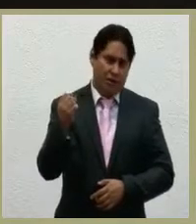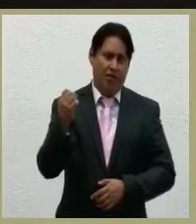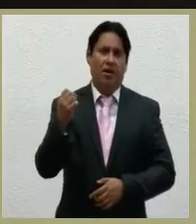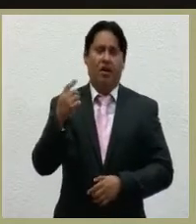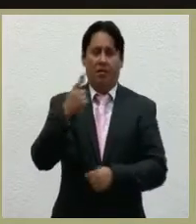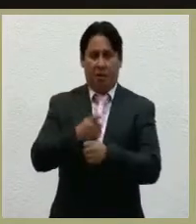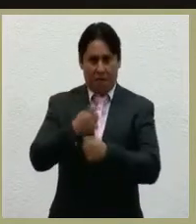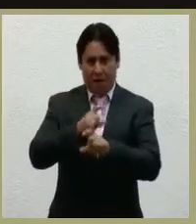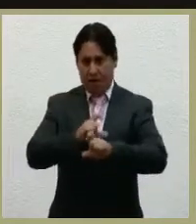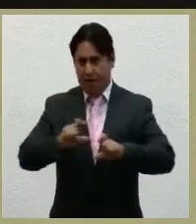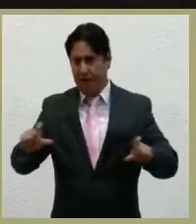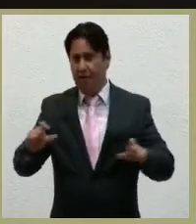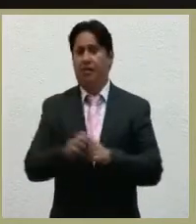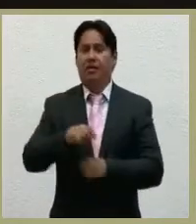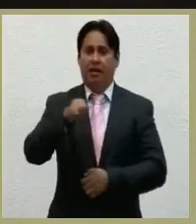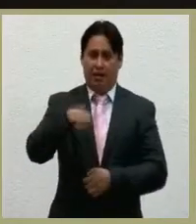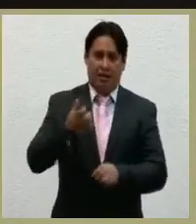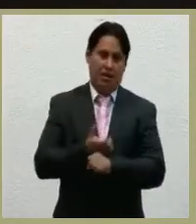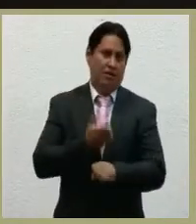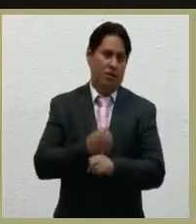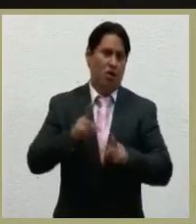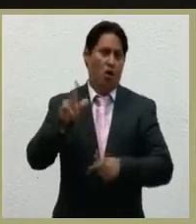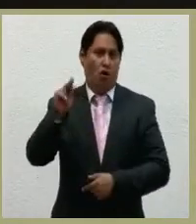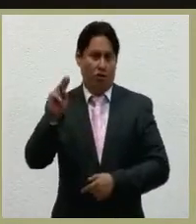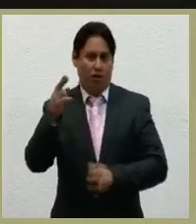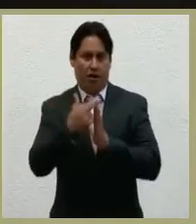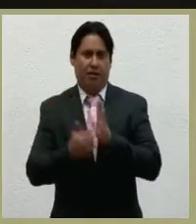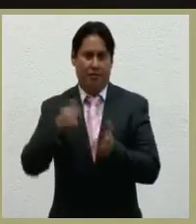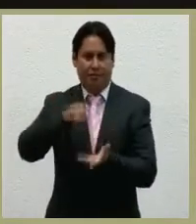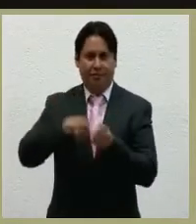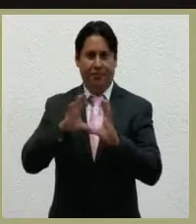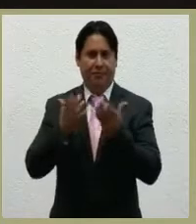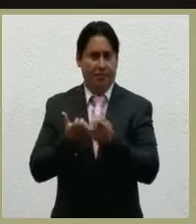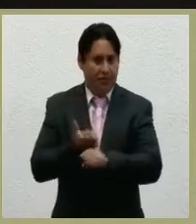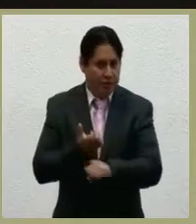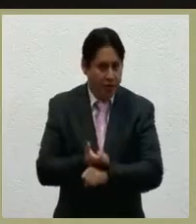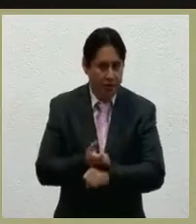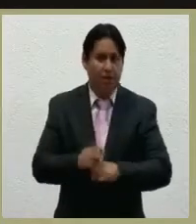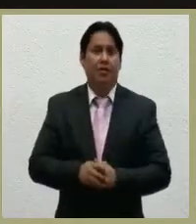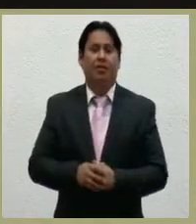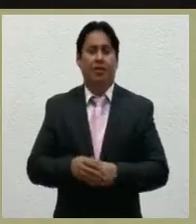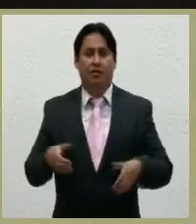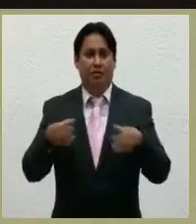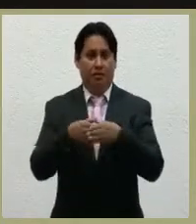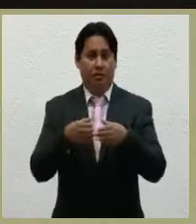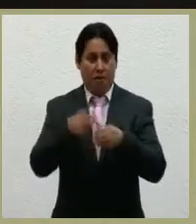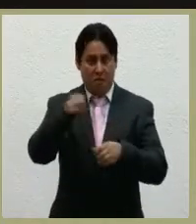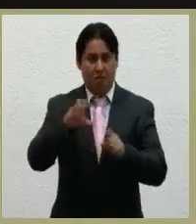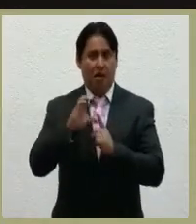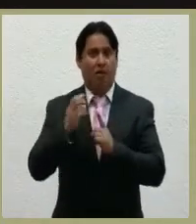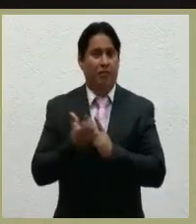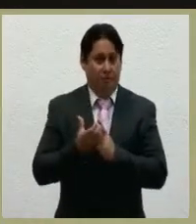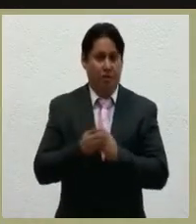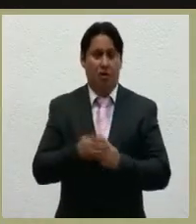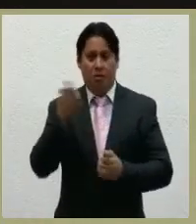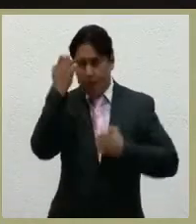primera de la Ley Orgánica del Congreso del Estado y 80 del Reglamento Interior de este Poder Legislativo, los integrantes de la suscrita comisión